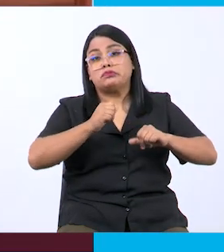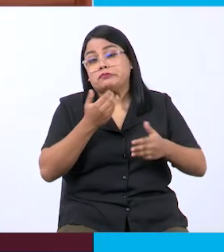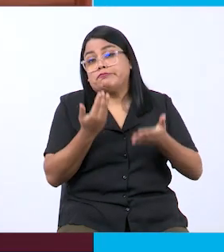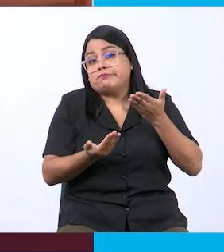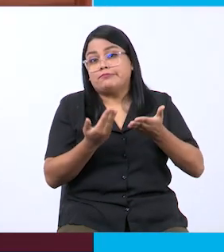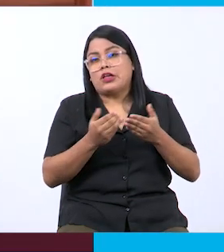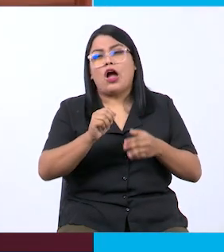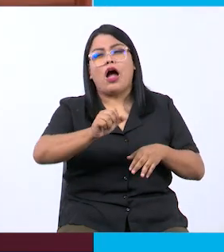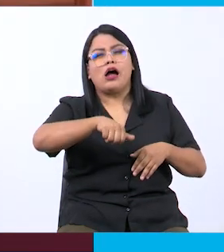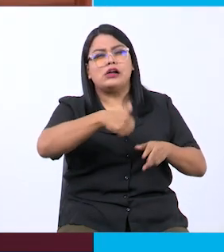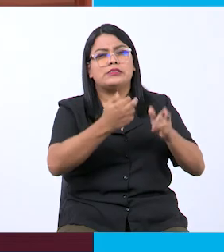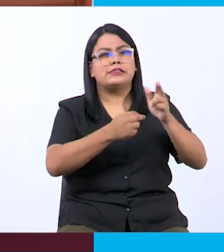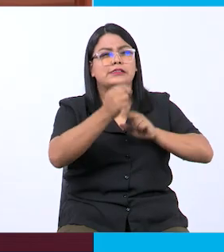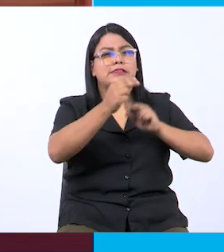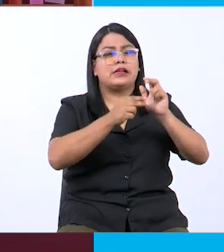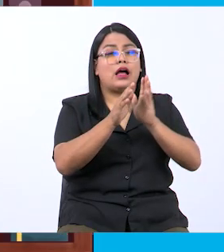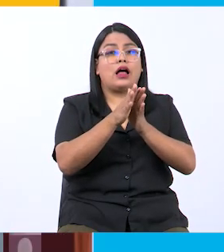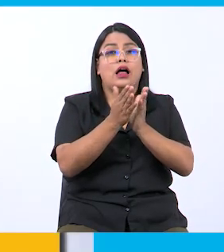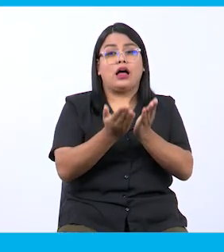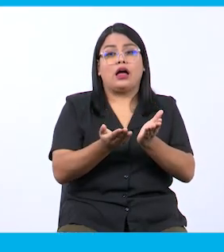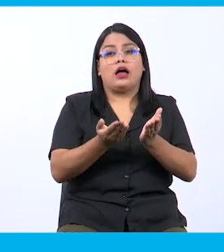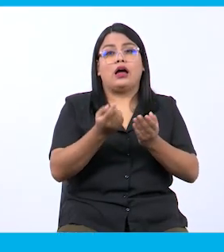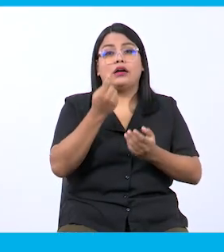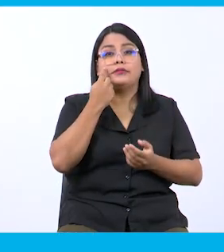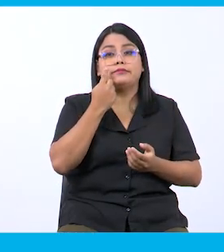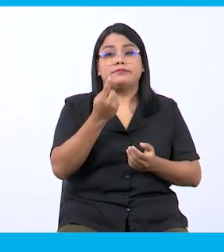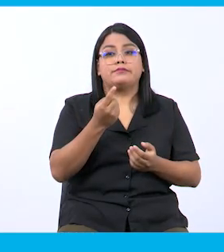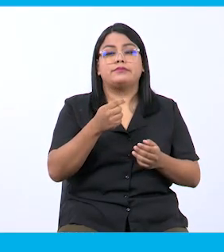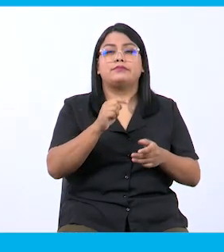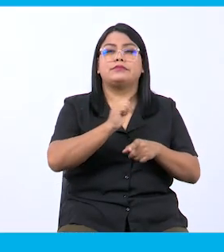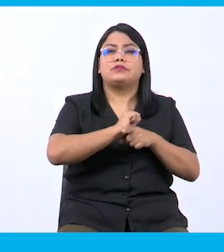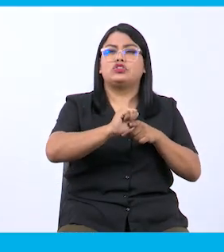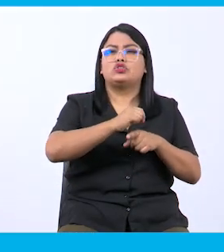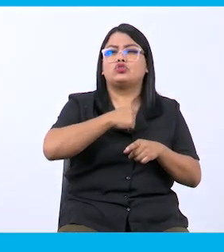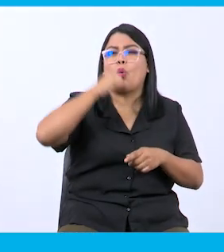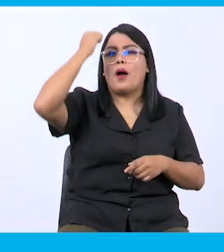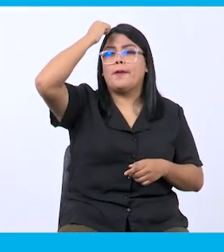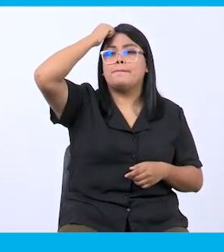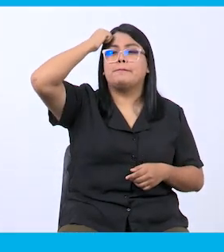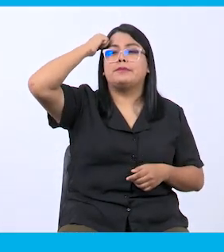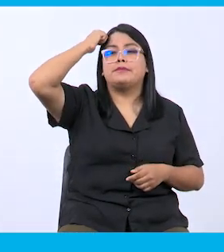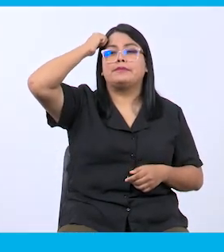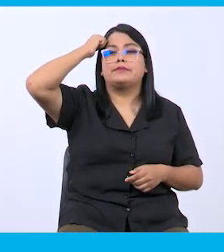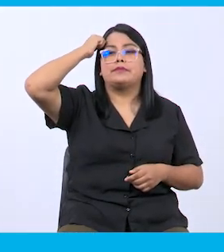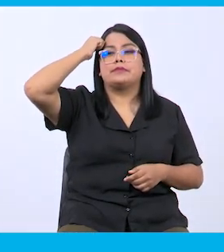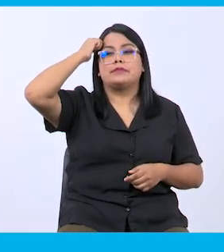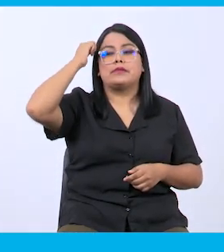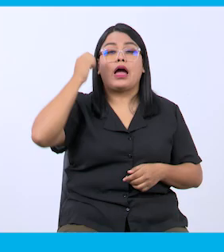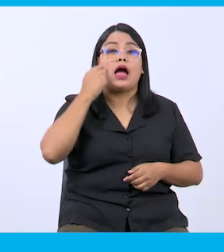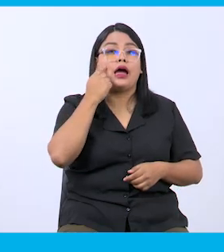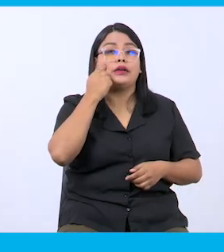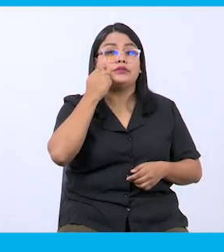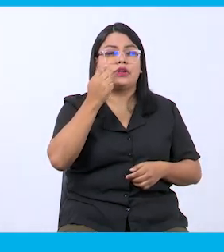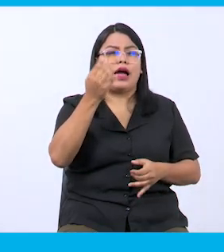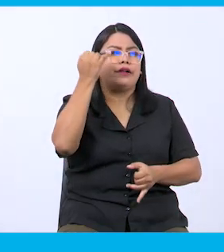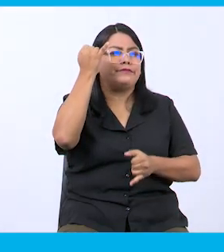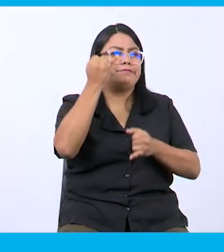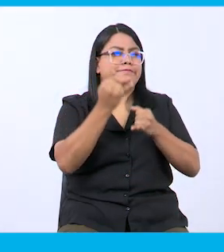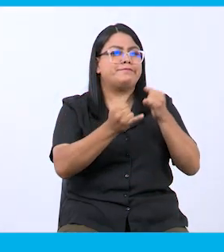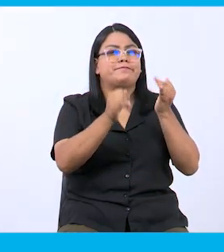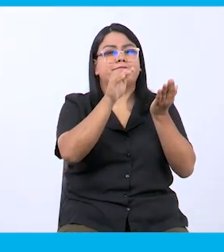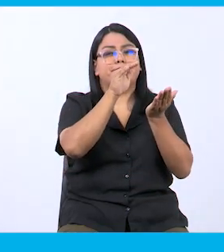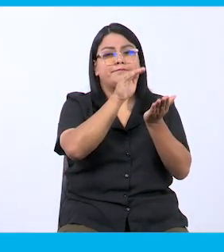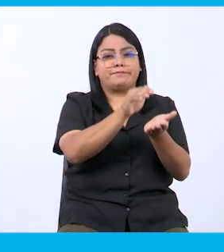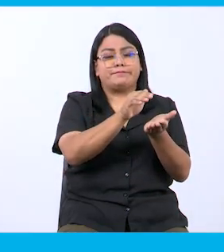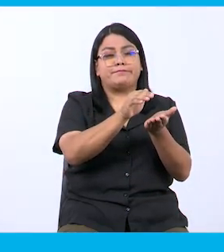actorales. Otra parte de la estructura del libro es la sección Practico lo aprendido. Esta la encontraremos al